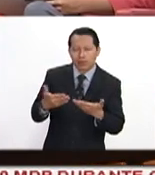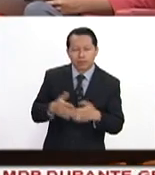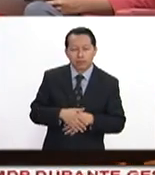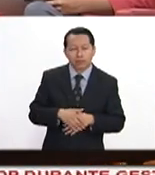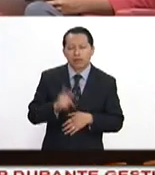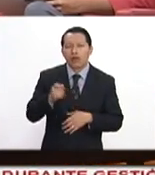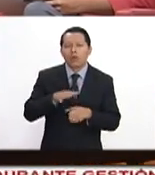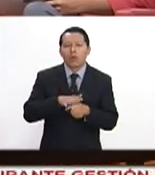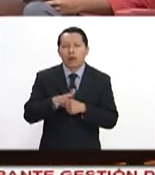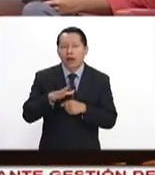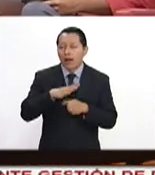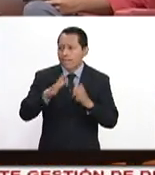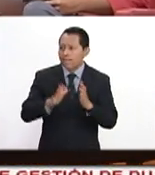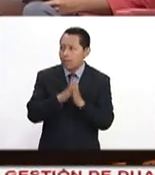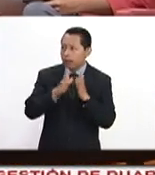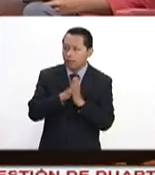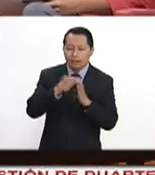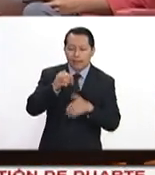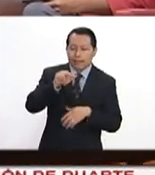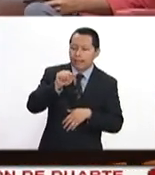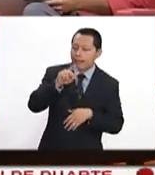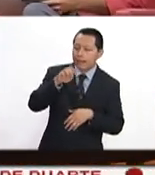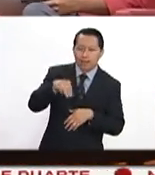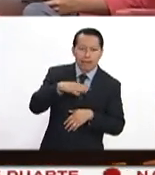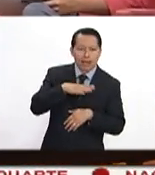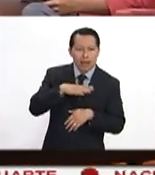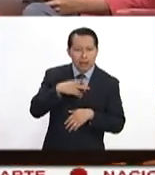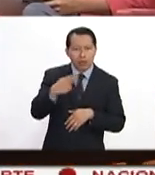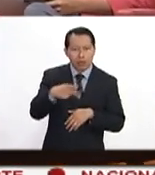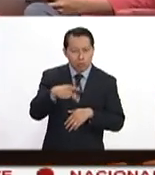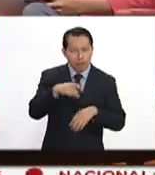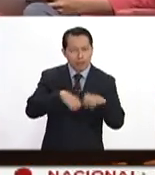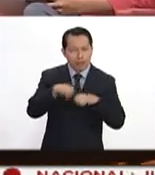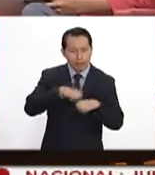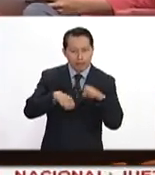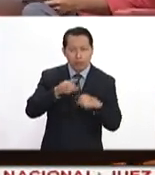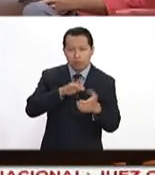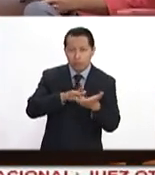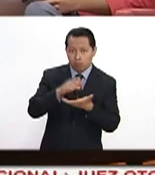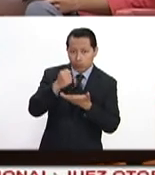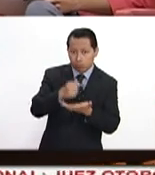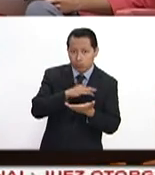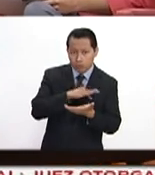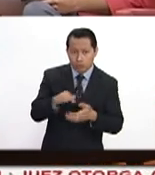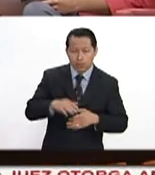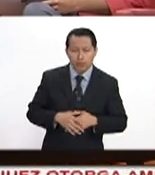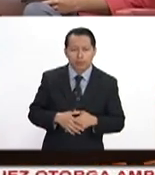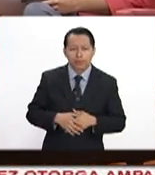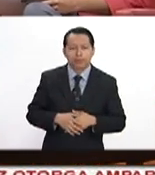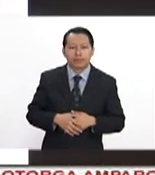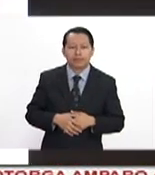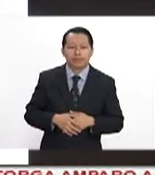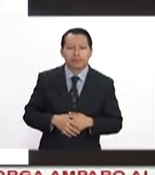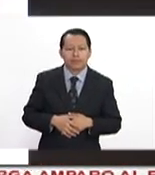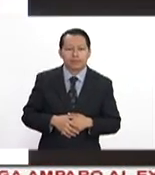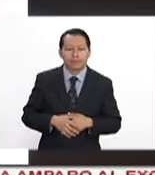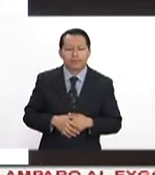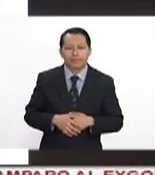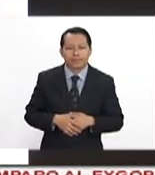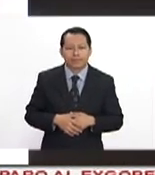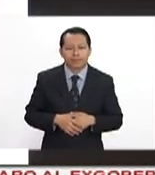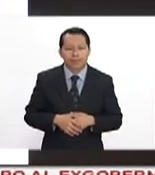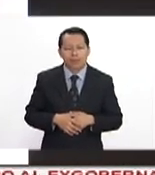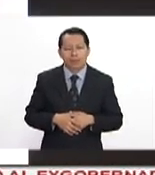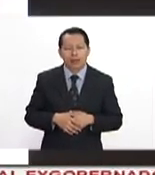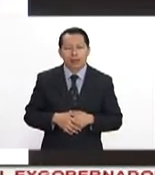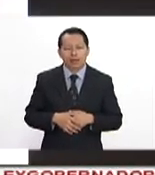¿Cuál fue la participación del INADEM en tu empresa? ¿Cómo es que les sirvió un apoyo como el de esta institución? Bueno,